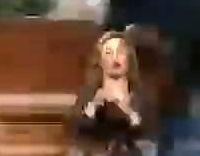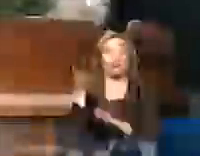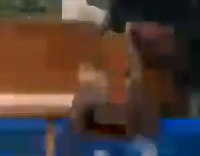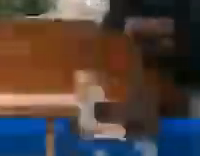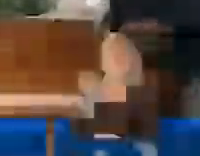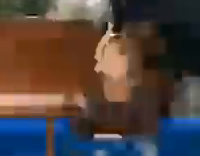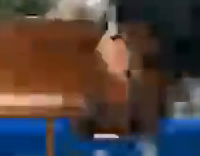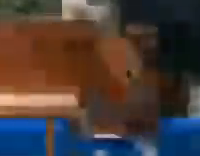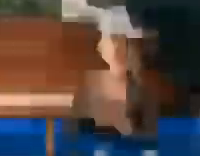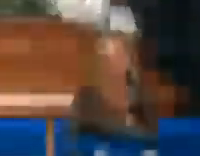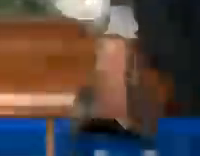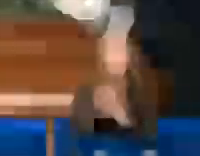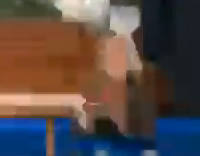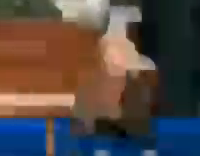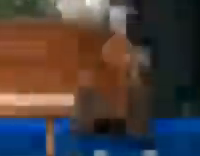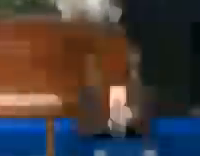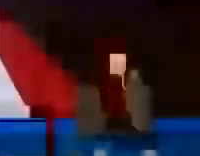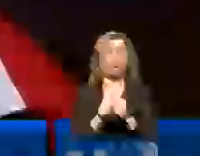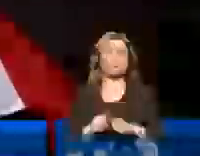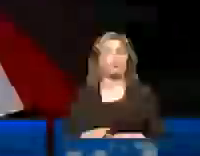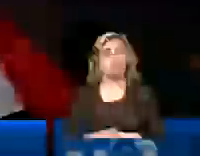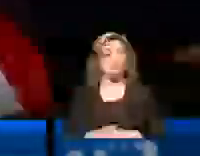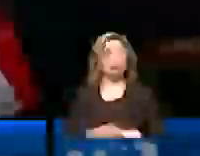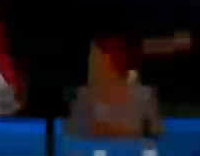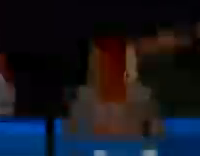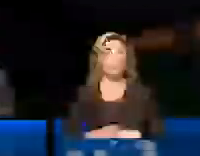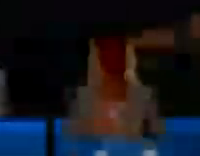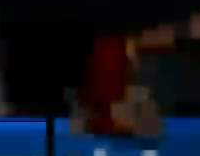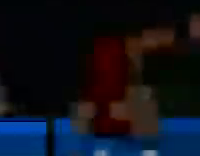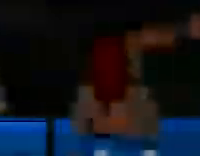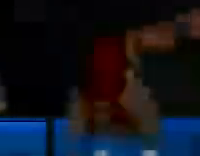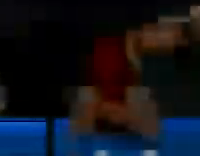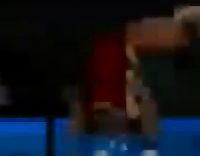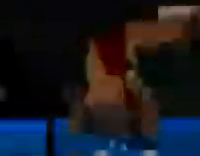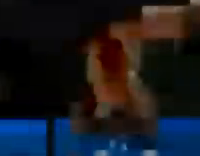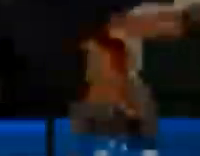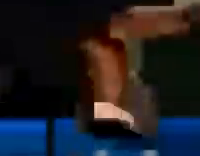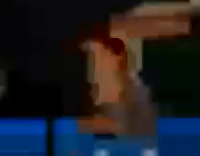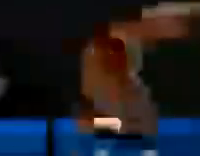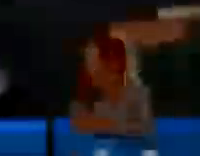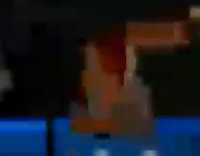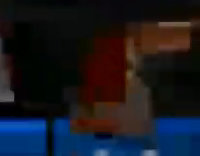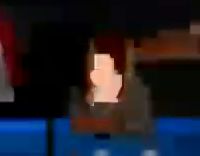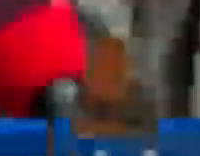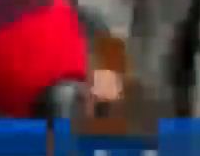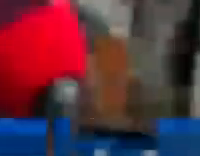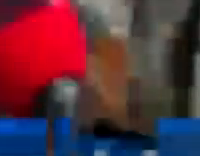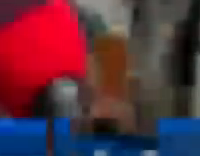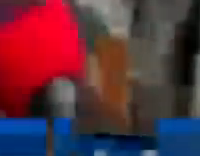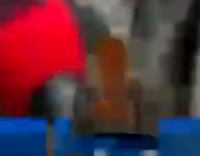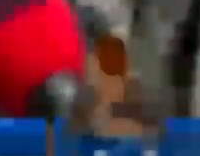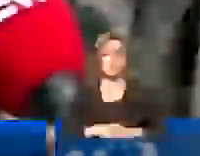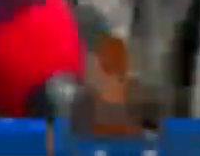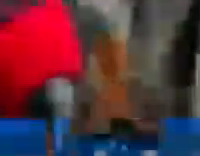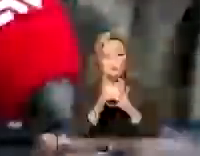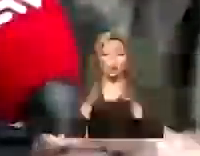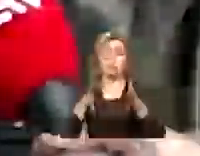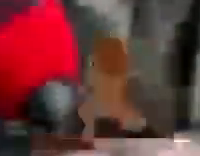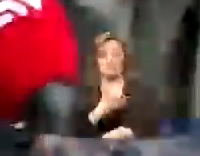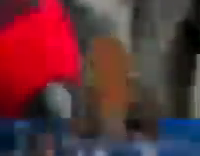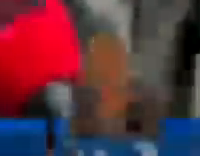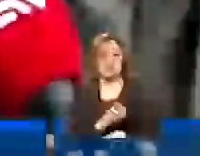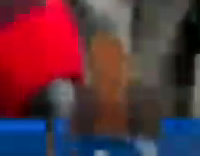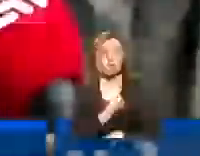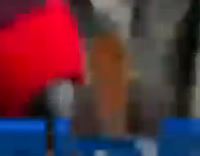Abril acompañan en los actos fúnebres. Ellos llevaron flores y la bandera de la institución a sus amigos. Los compañeros están destrozados. Hoy